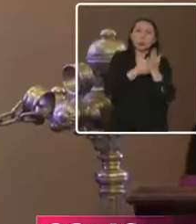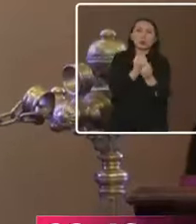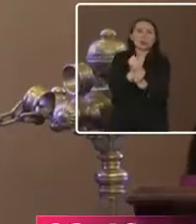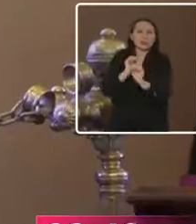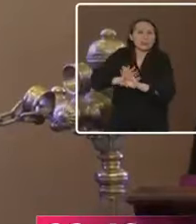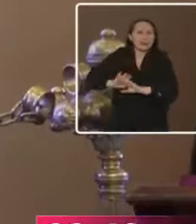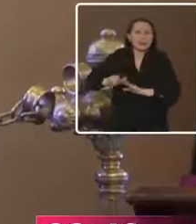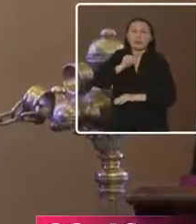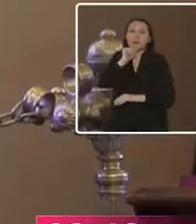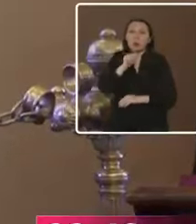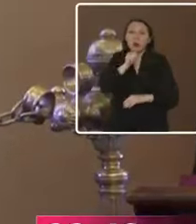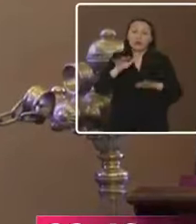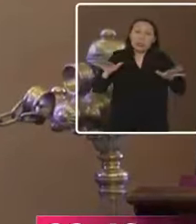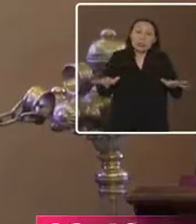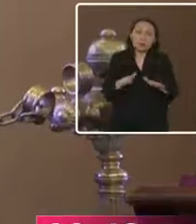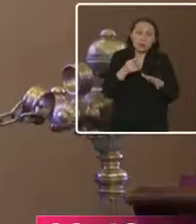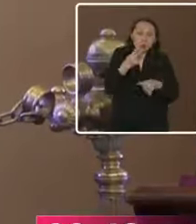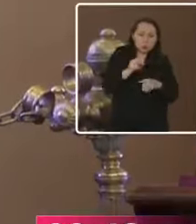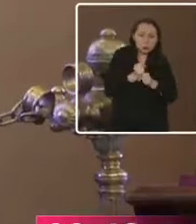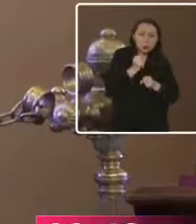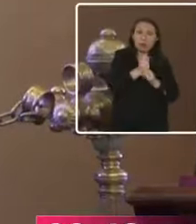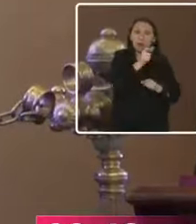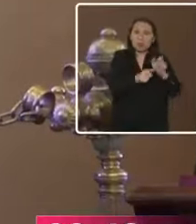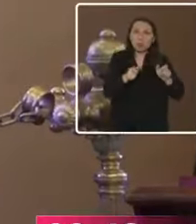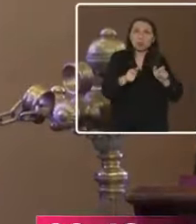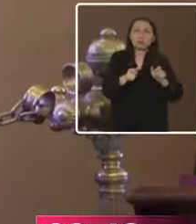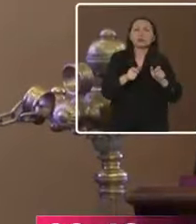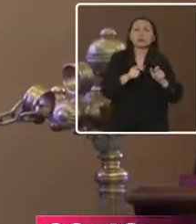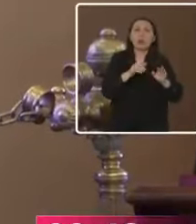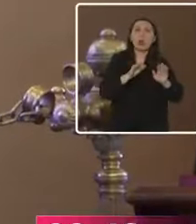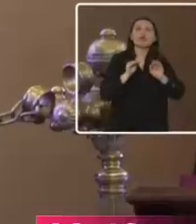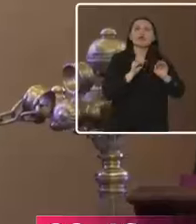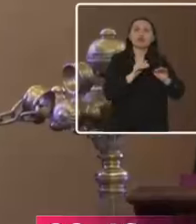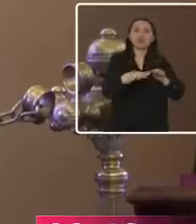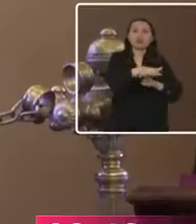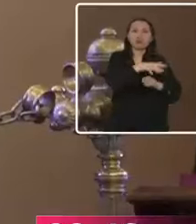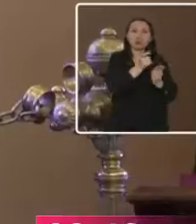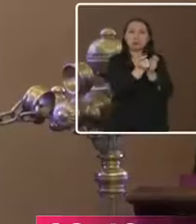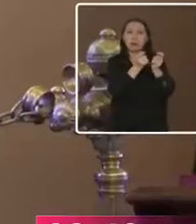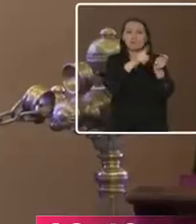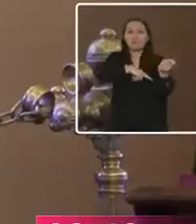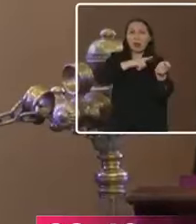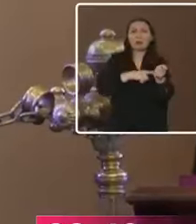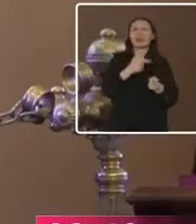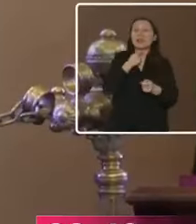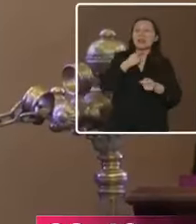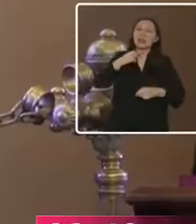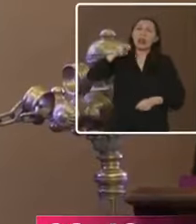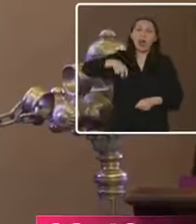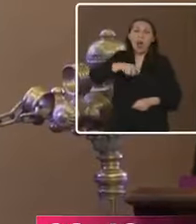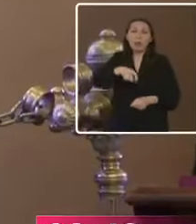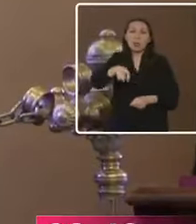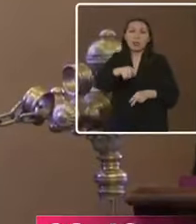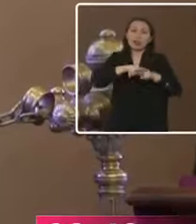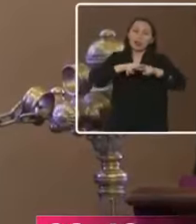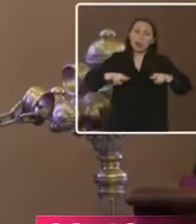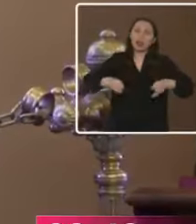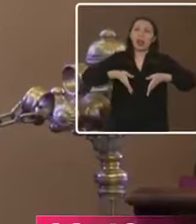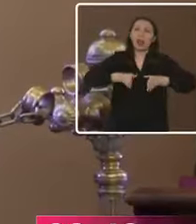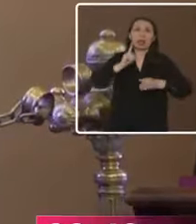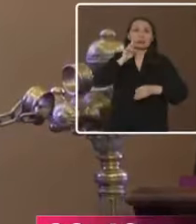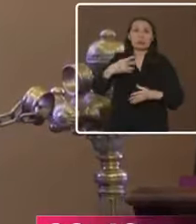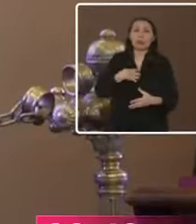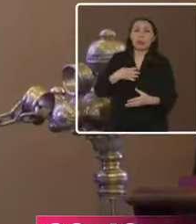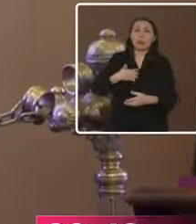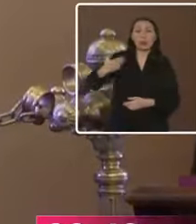pobreza, de los que con el esfuerzo de su trabajo sustentan a su familia, de los que quieren caminar tranquilo por las calles